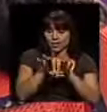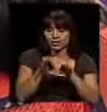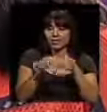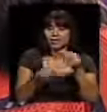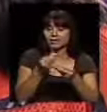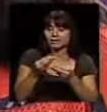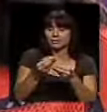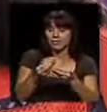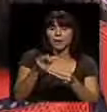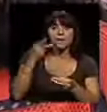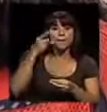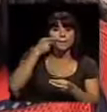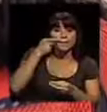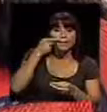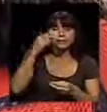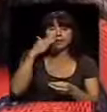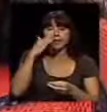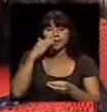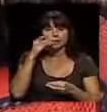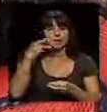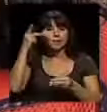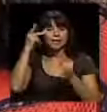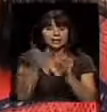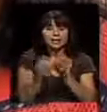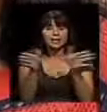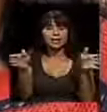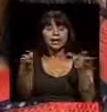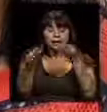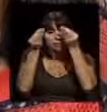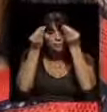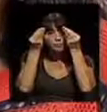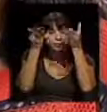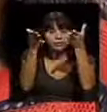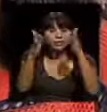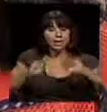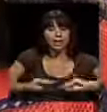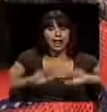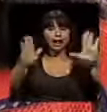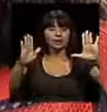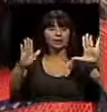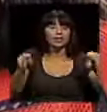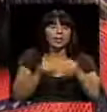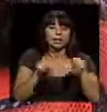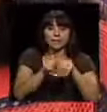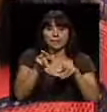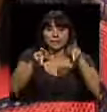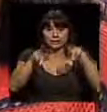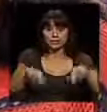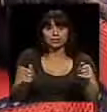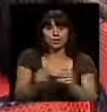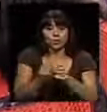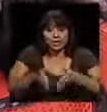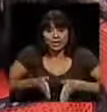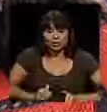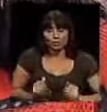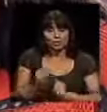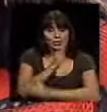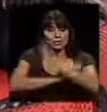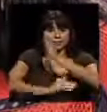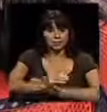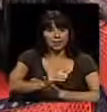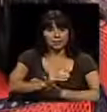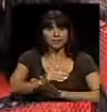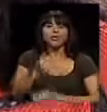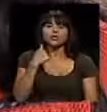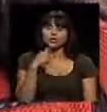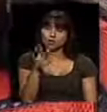a los padres y las madres en general y en este caso también a los que tienen algún hijo o hija con discapacidad. Yo les invitaría a